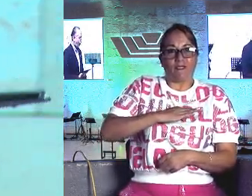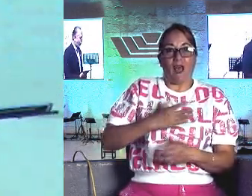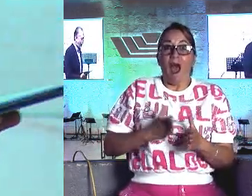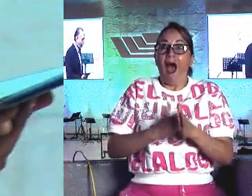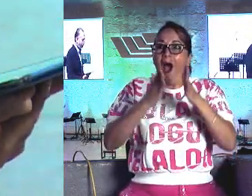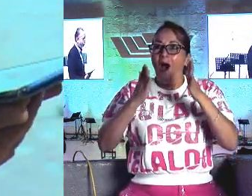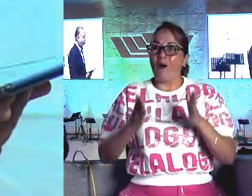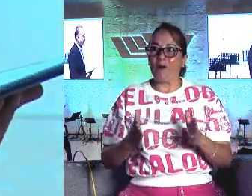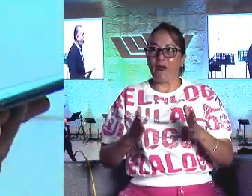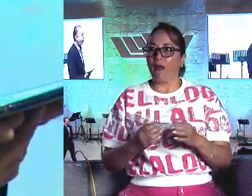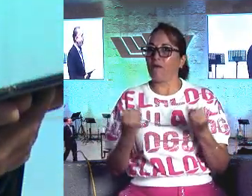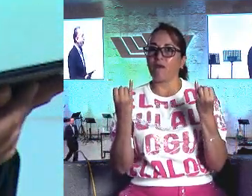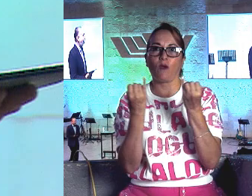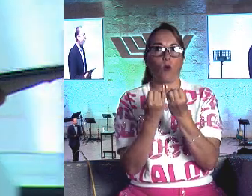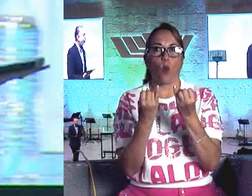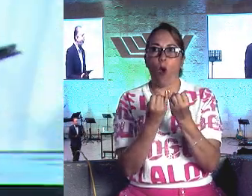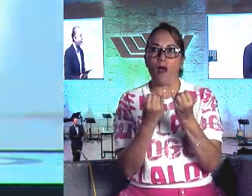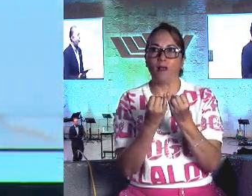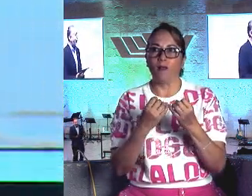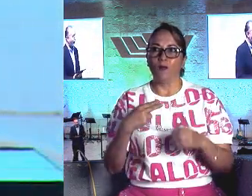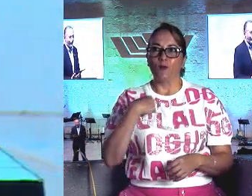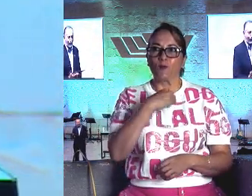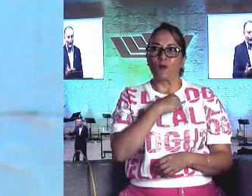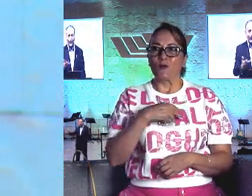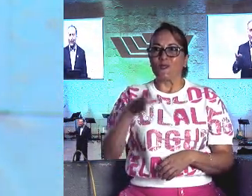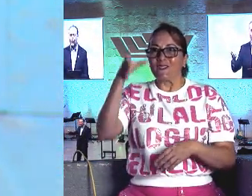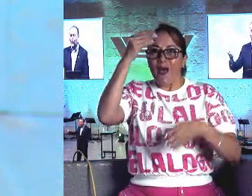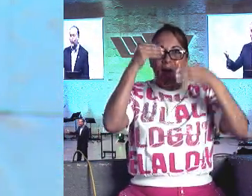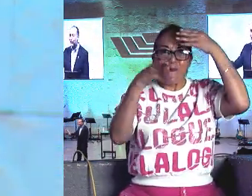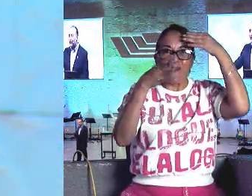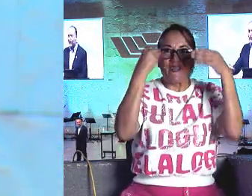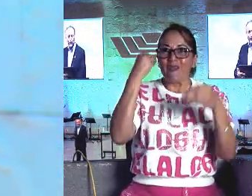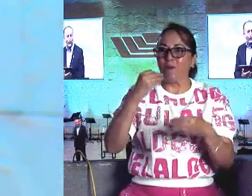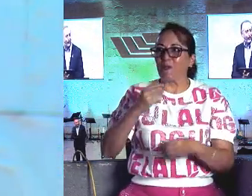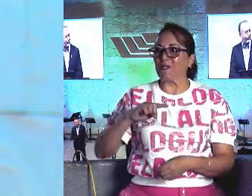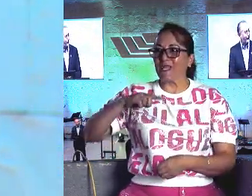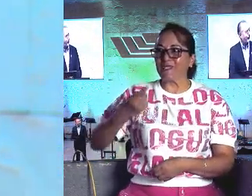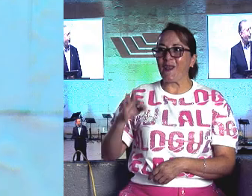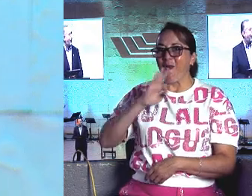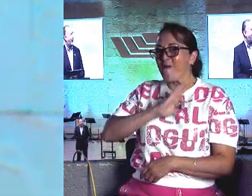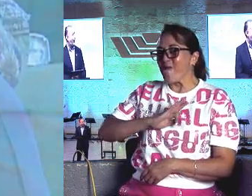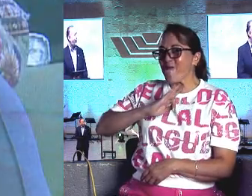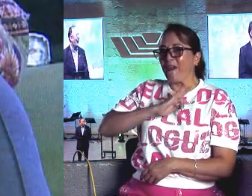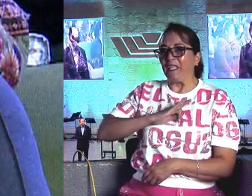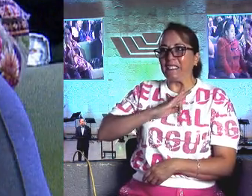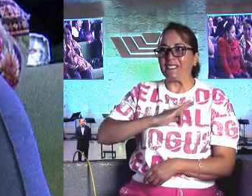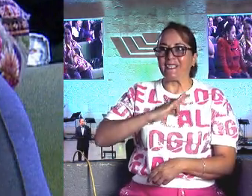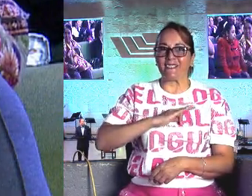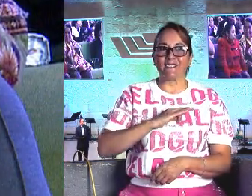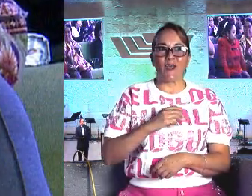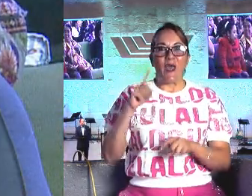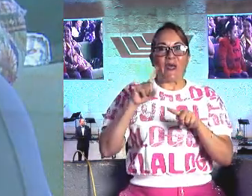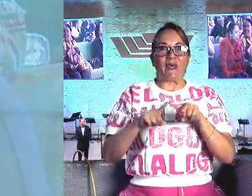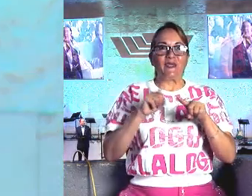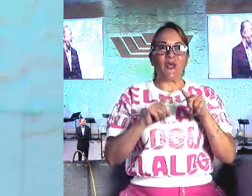hoy es aprende a ser feliz. Dile al que tienes a tu lado, aprende a ser feliz. Quita tu cara de